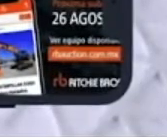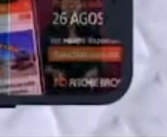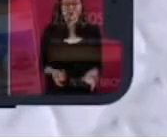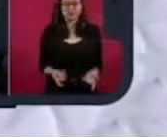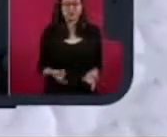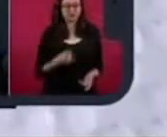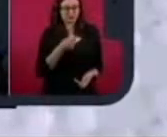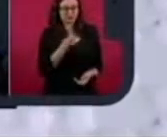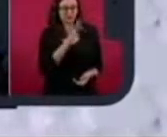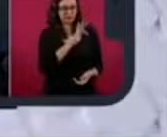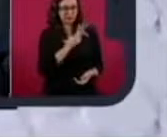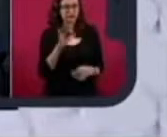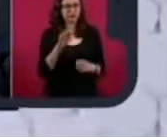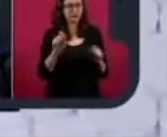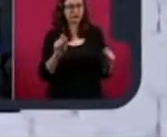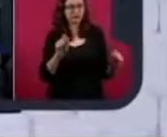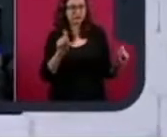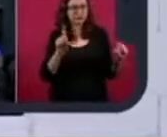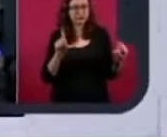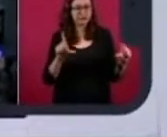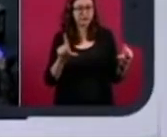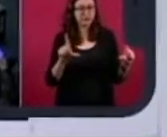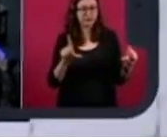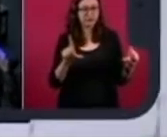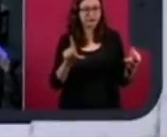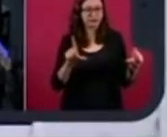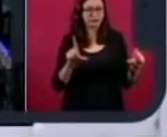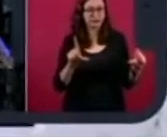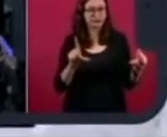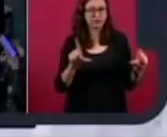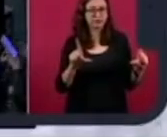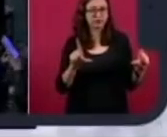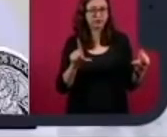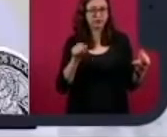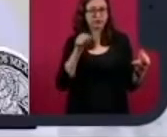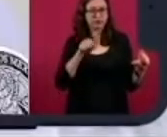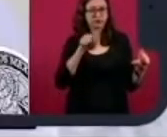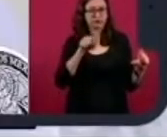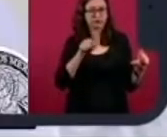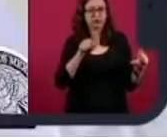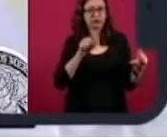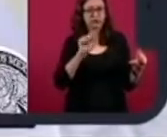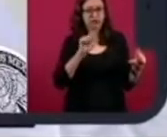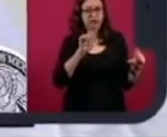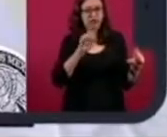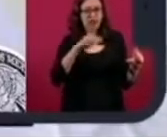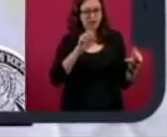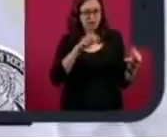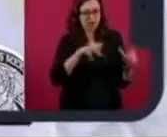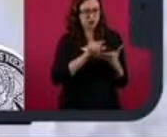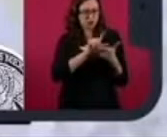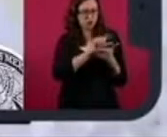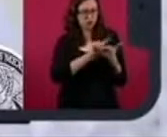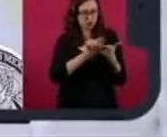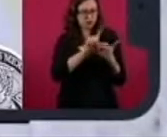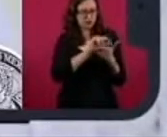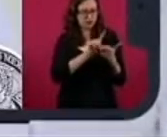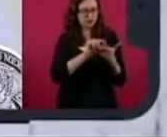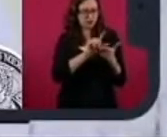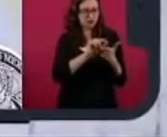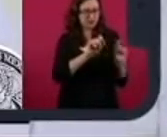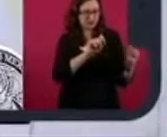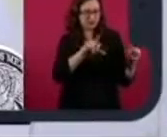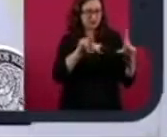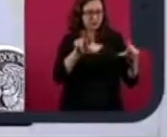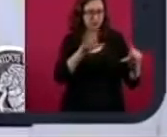Pues ahora resulta que el gobierno de Andrés Manuel López Obrador está golpeando a la oposición y solo